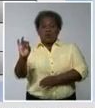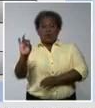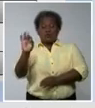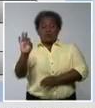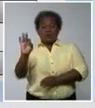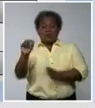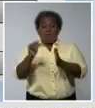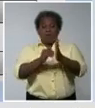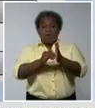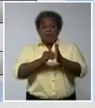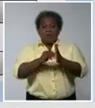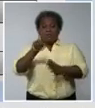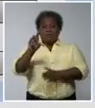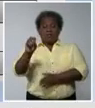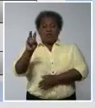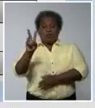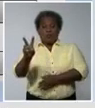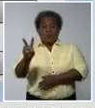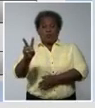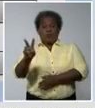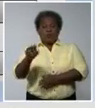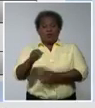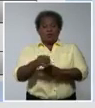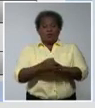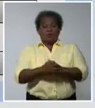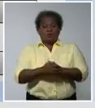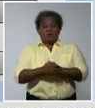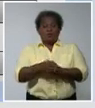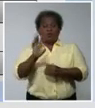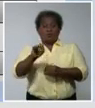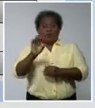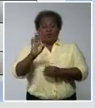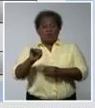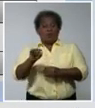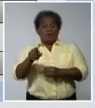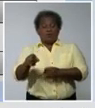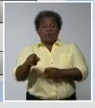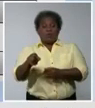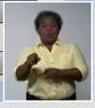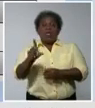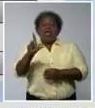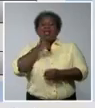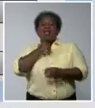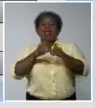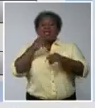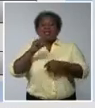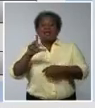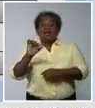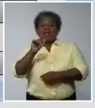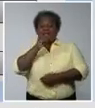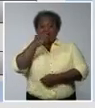2.668.102 fallecidos. Estamos hablando de una letalidad, como ya habíamos informado, de